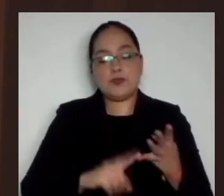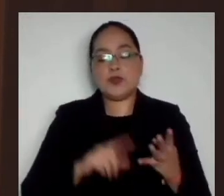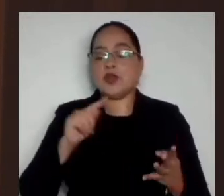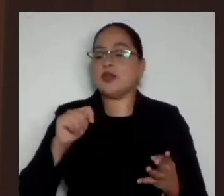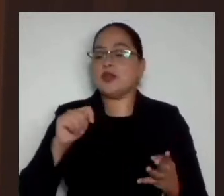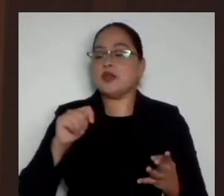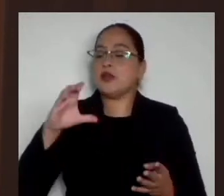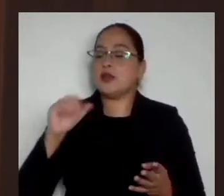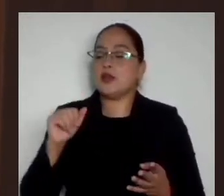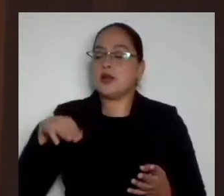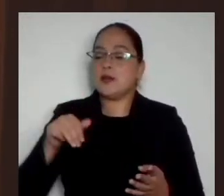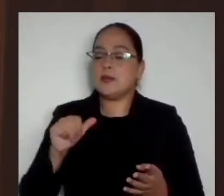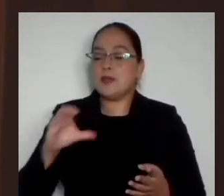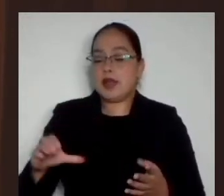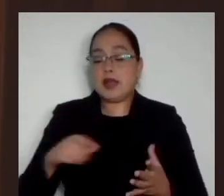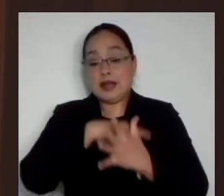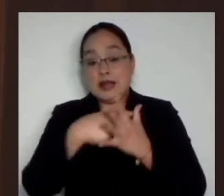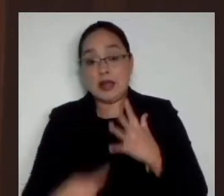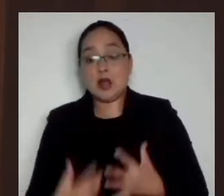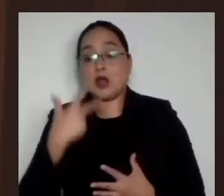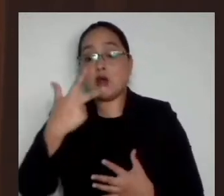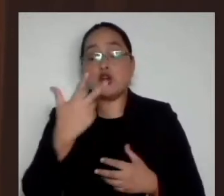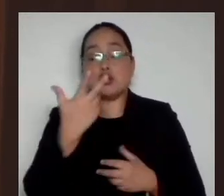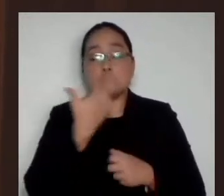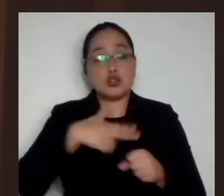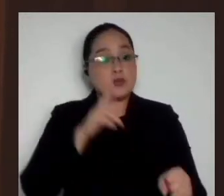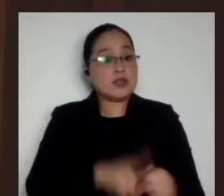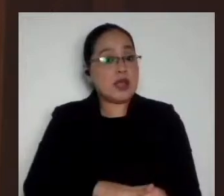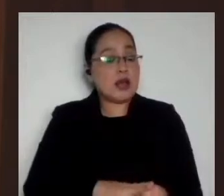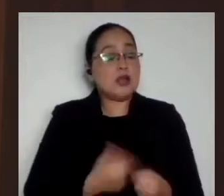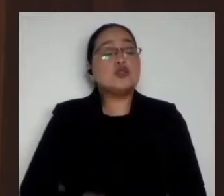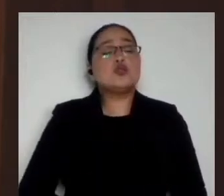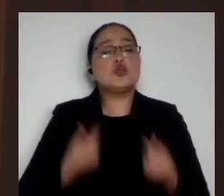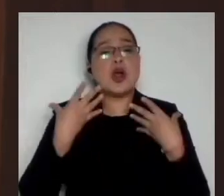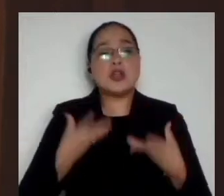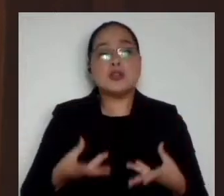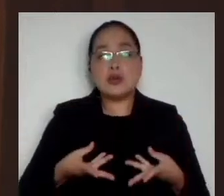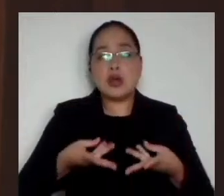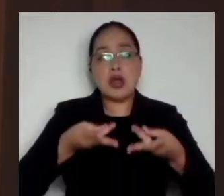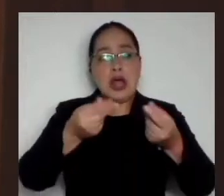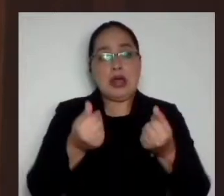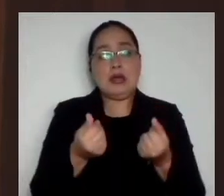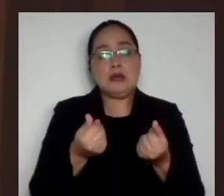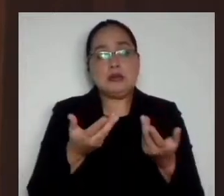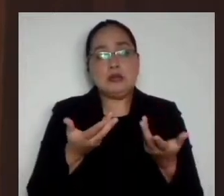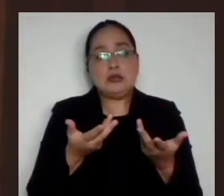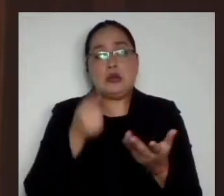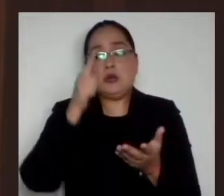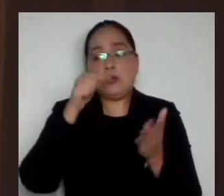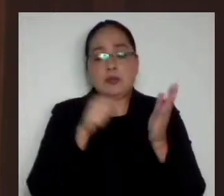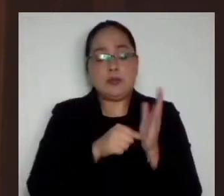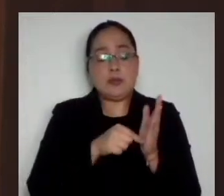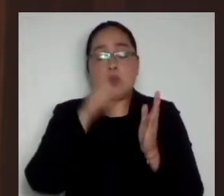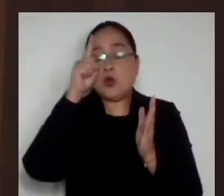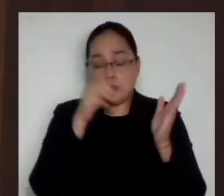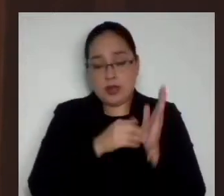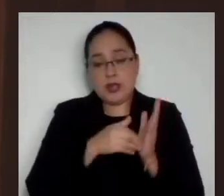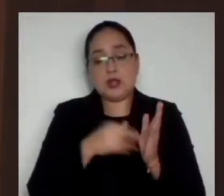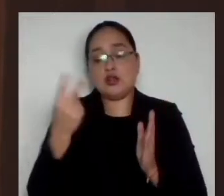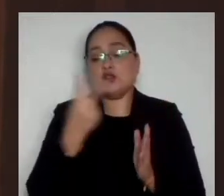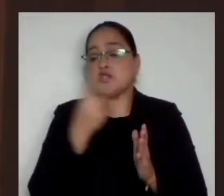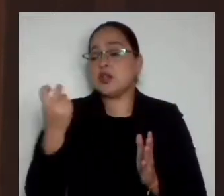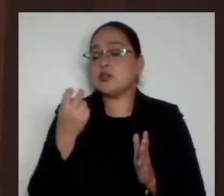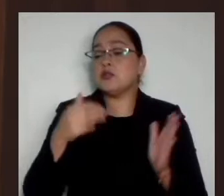tener una inversión mayor a los 1,200 millones de